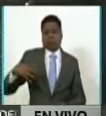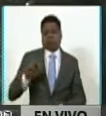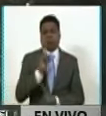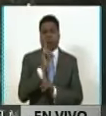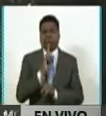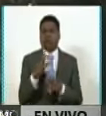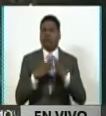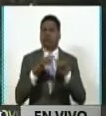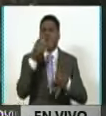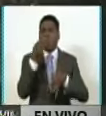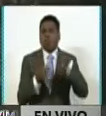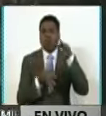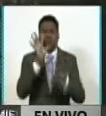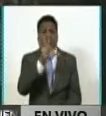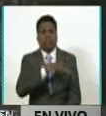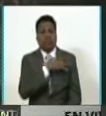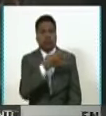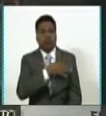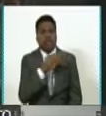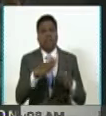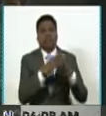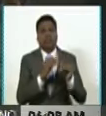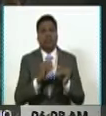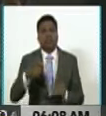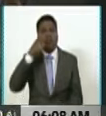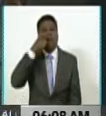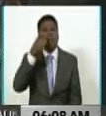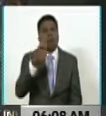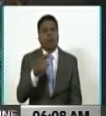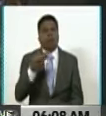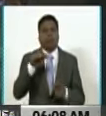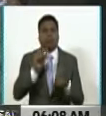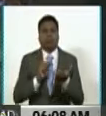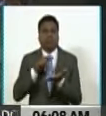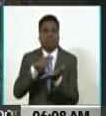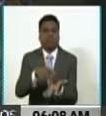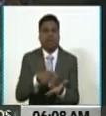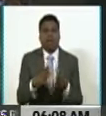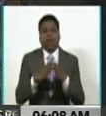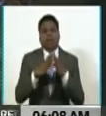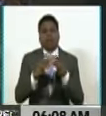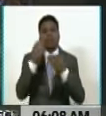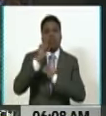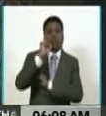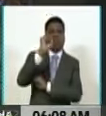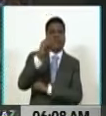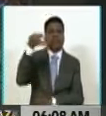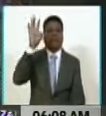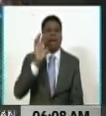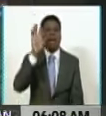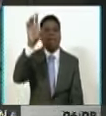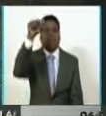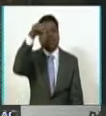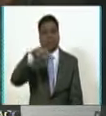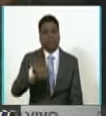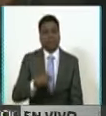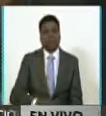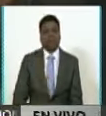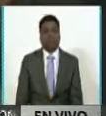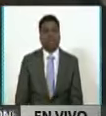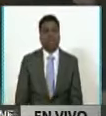lograr justicia social en la población, y eso se mantiene presente para la defensa de la patria. Recordar también que